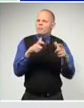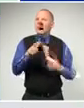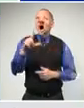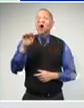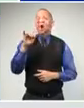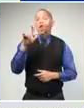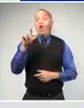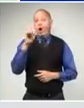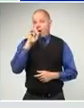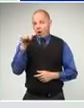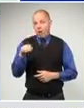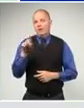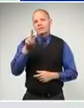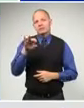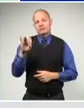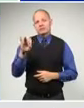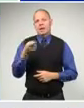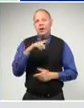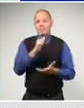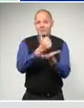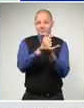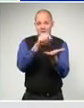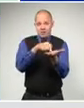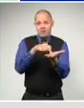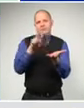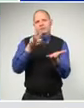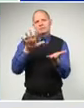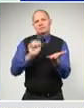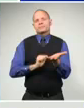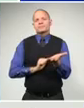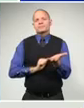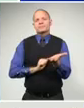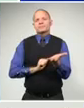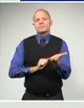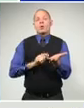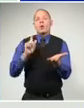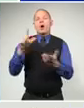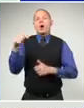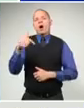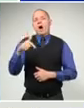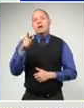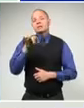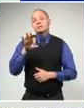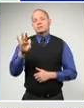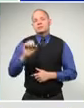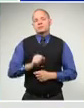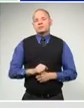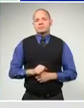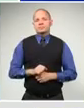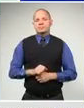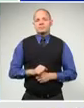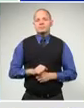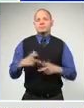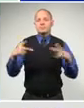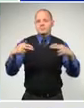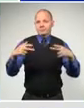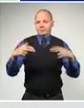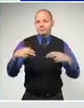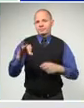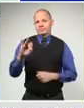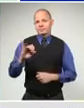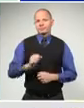27, Matanzas 25, Hagüey Grande 18, Cárdenas